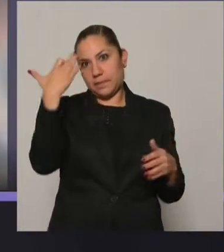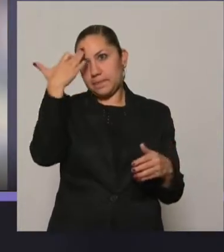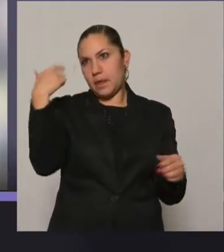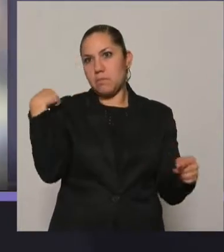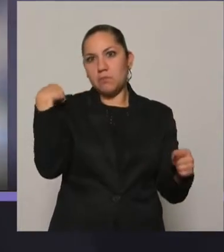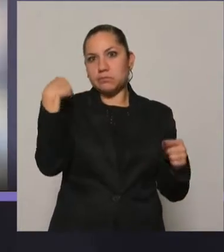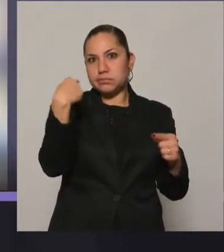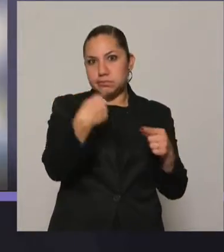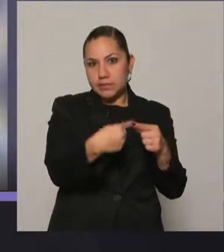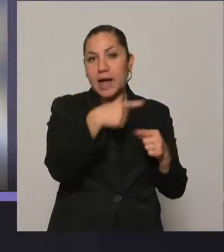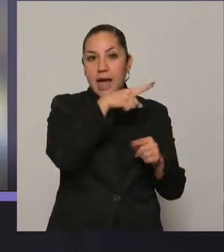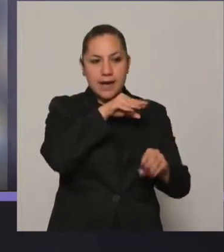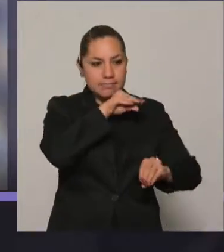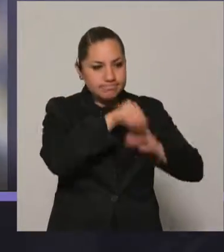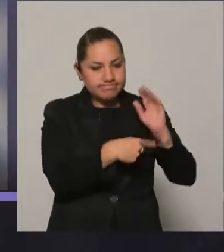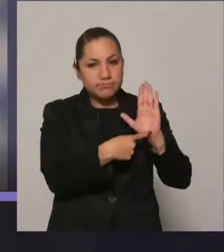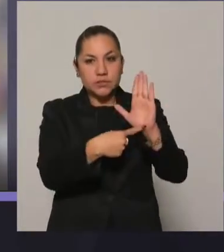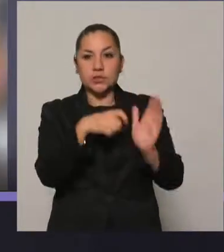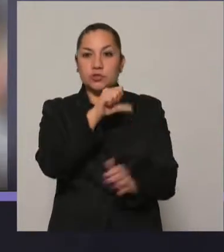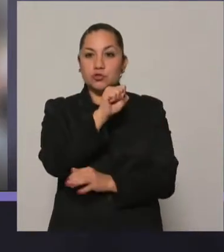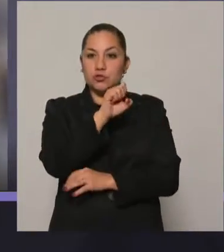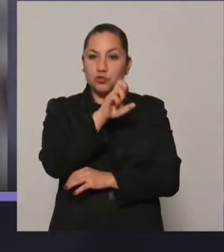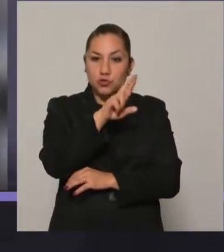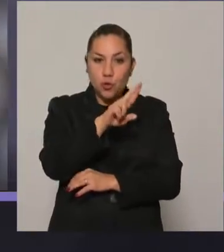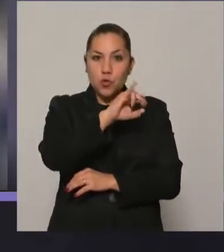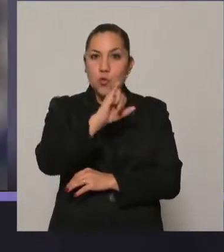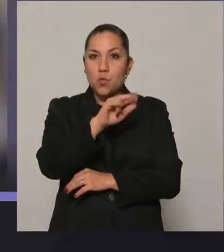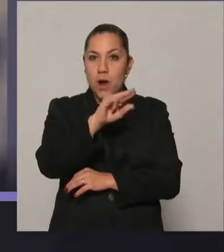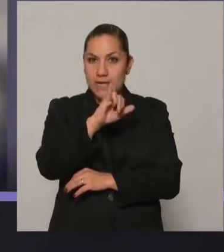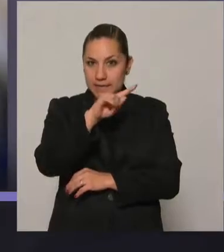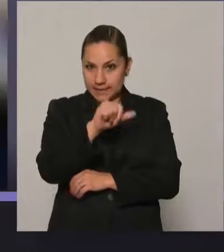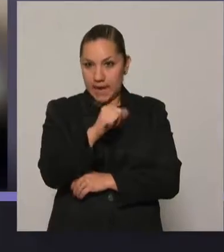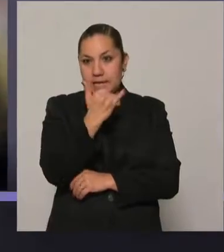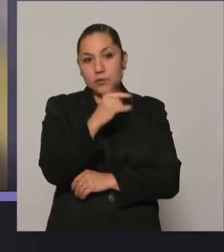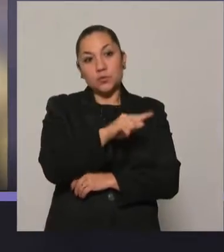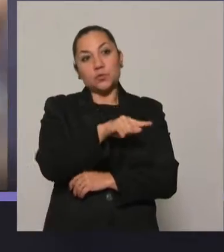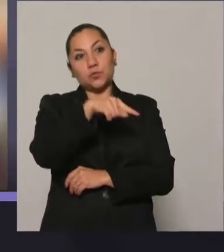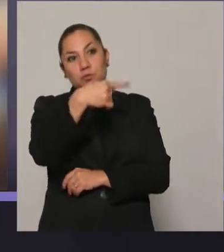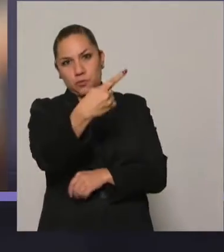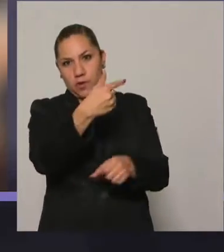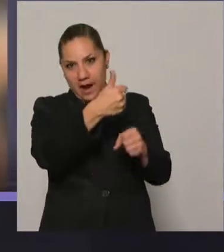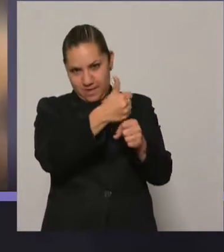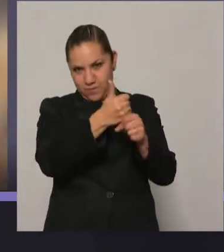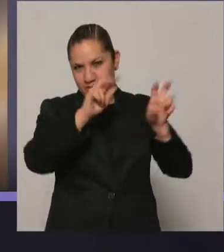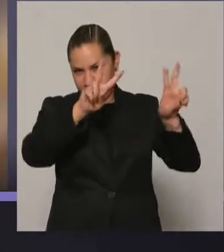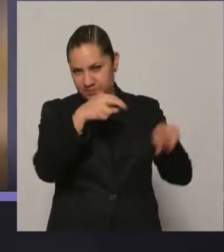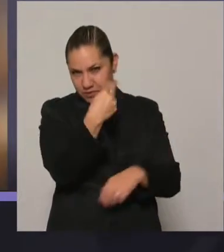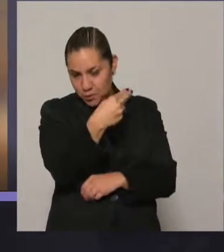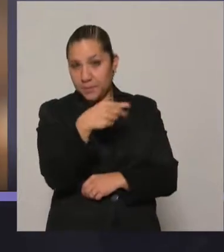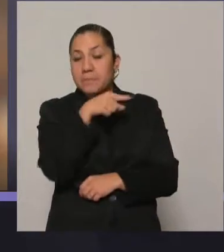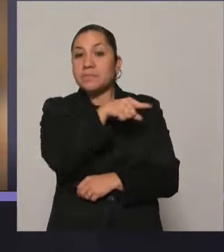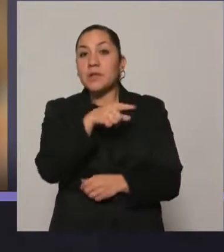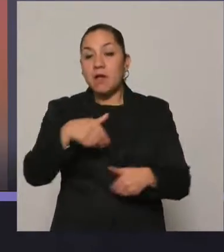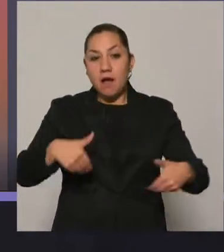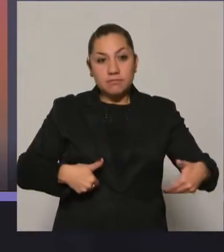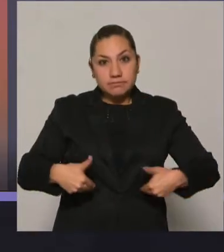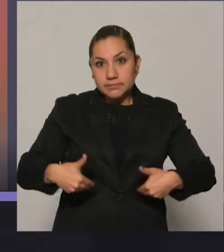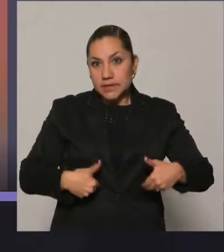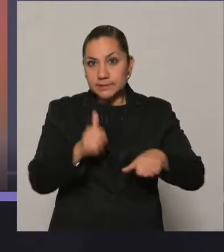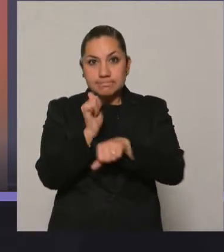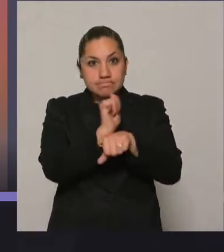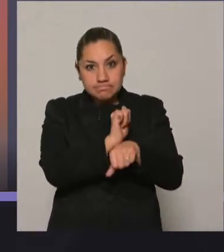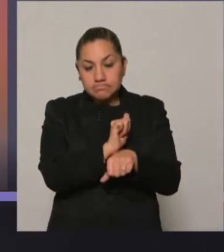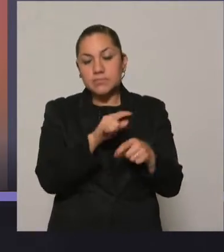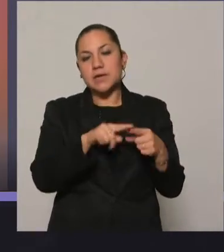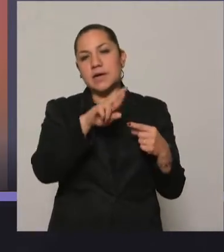Esta obra es una pastorela tradicional inédita de él mismo, que escribe y dirige, y lleva como protagonistas a Rafael Inclán,